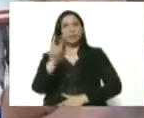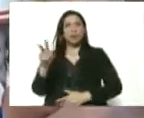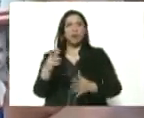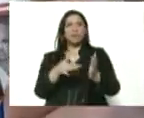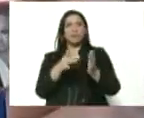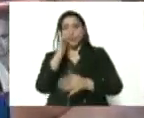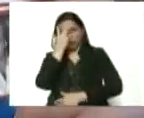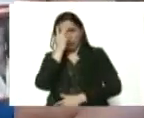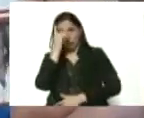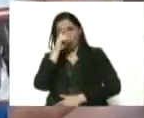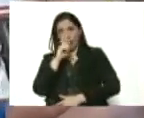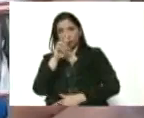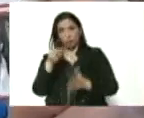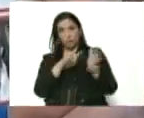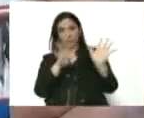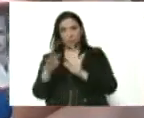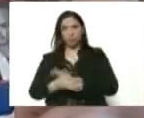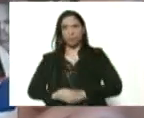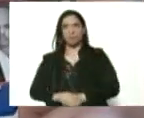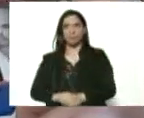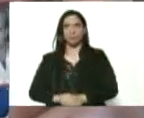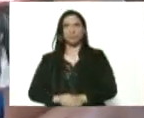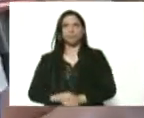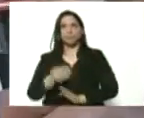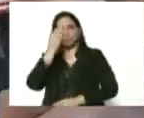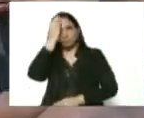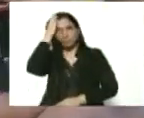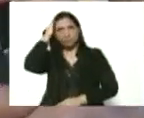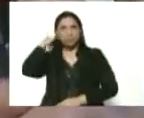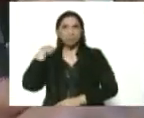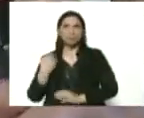de febrero del año 2019. Y